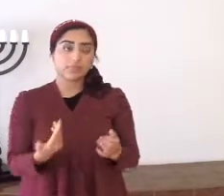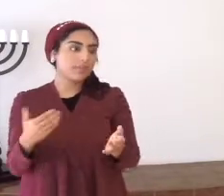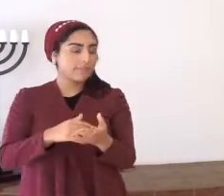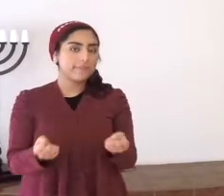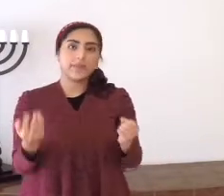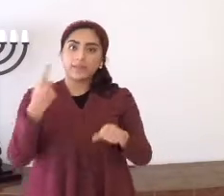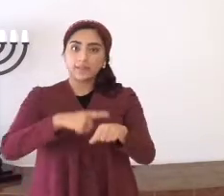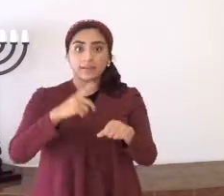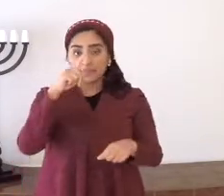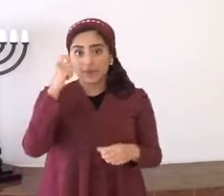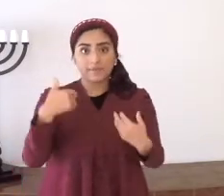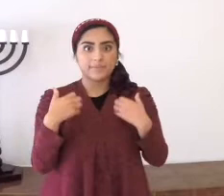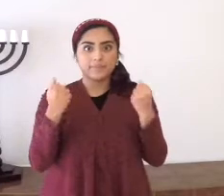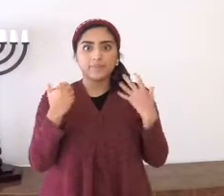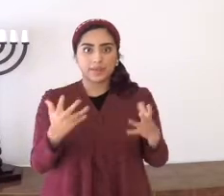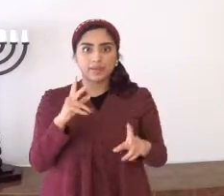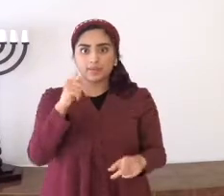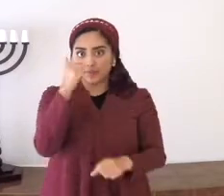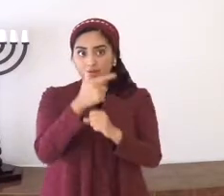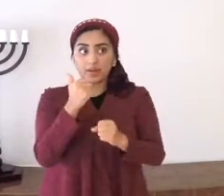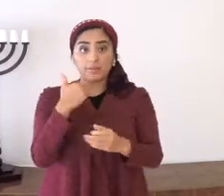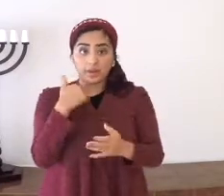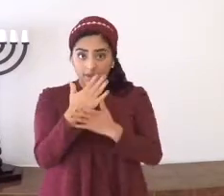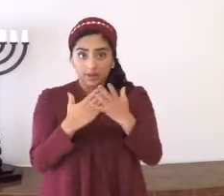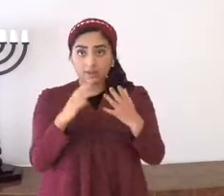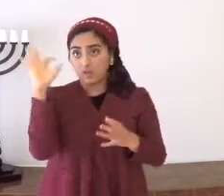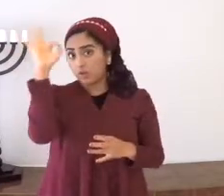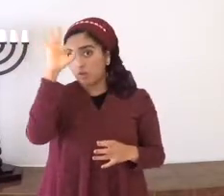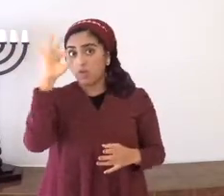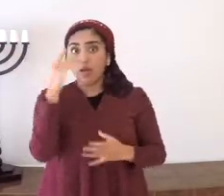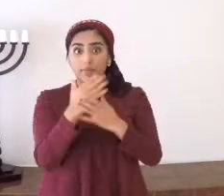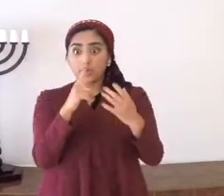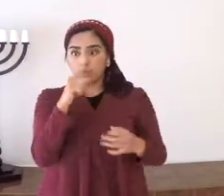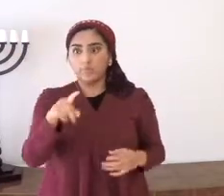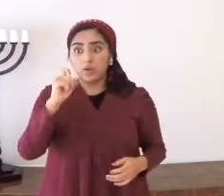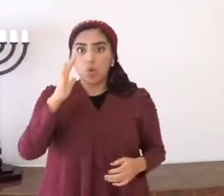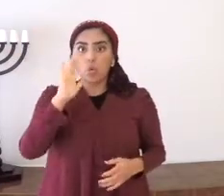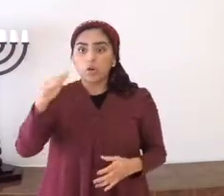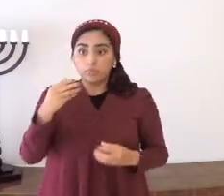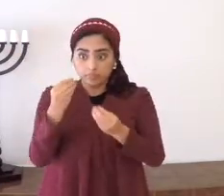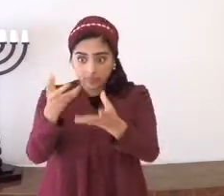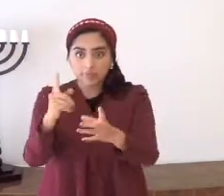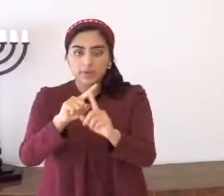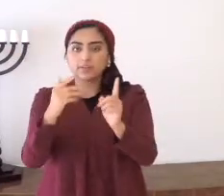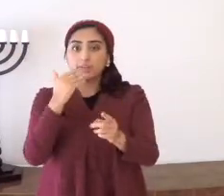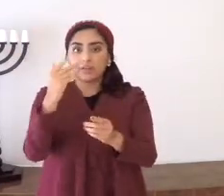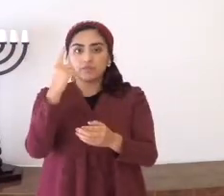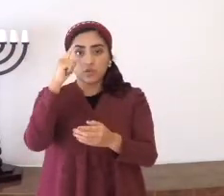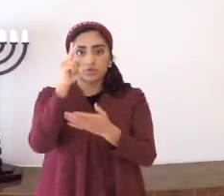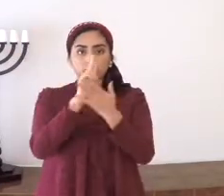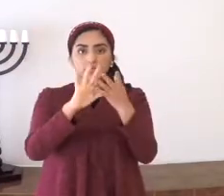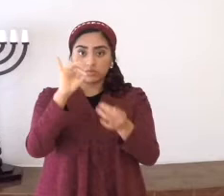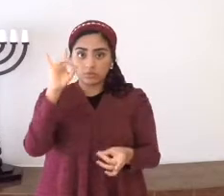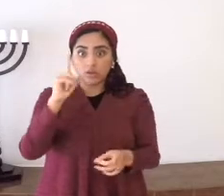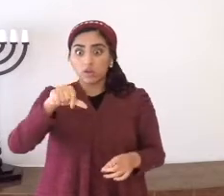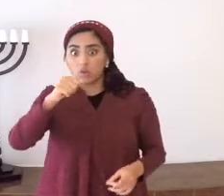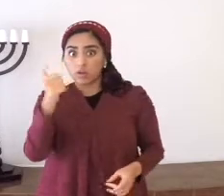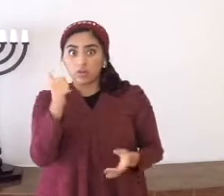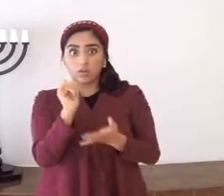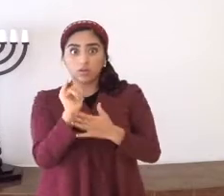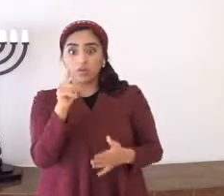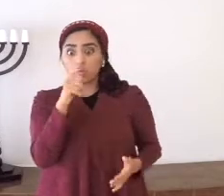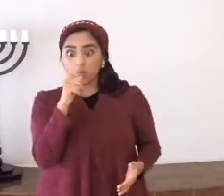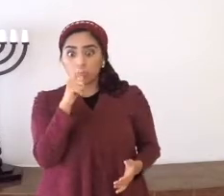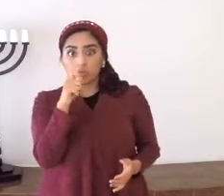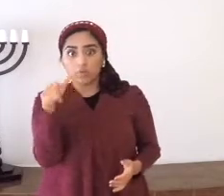Perdón que repita yo muchas veces, es que hay muchos incrédulos, algunos que dudan, los vamos a convencer, pero gracias al Ruach HaKodesh.